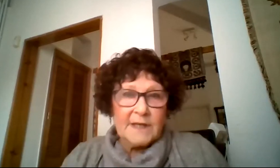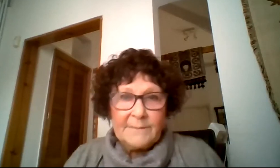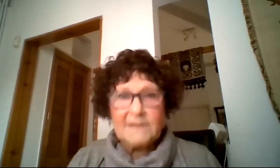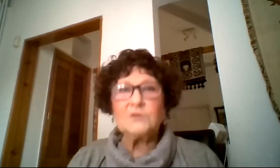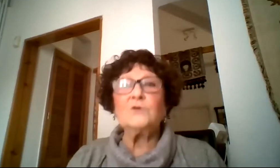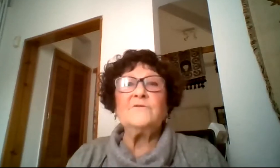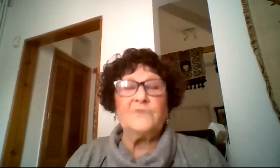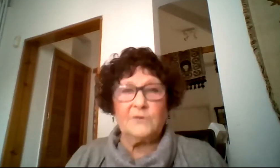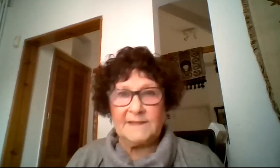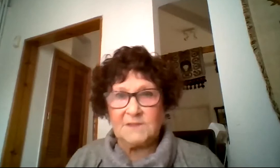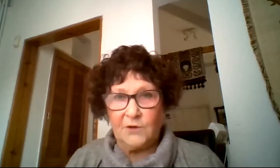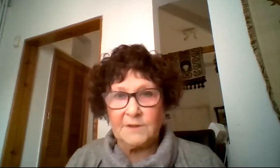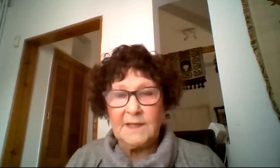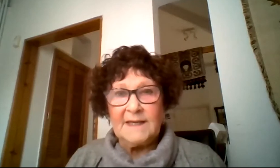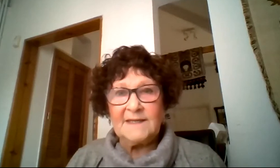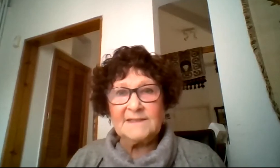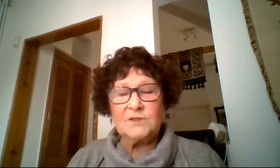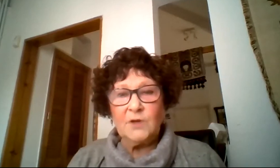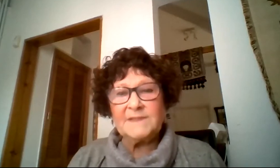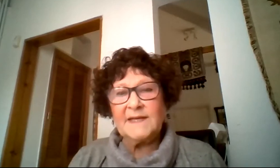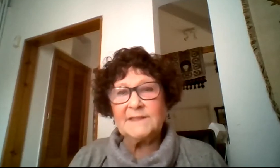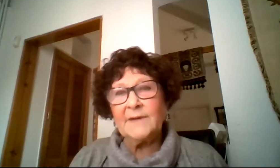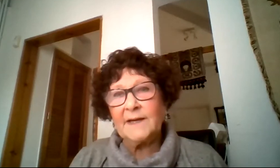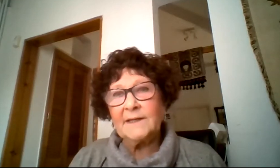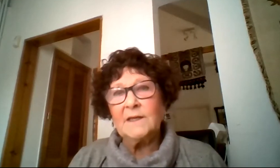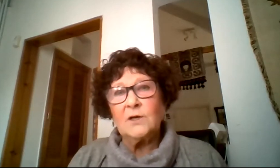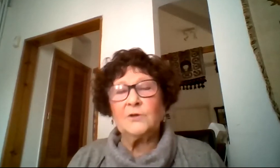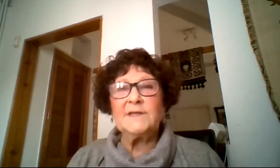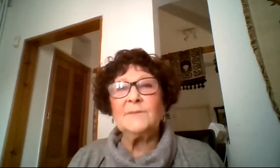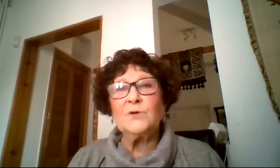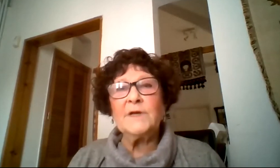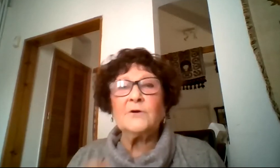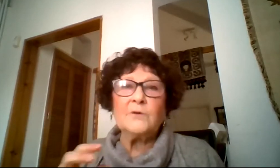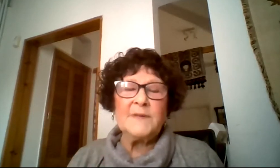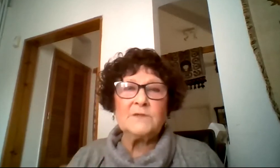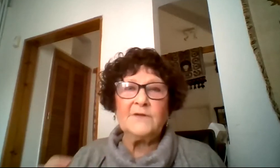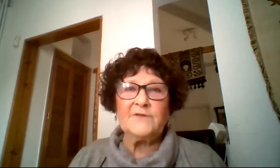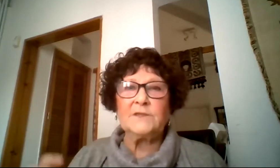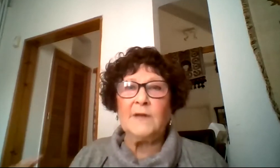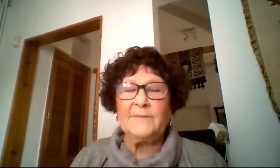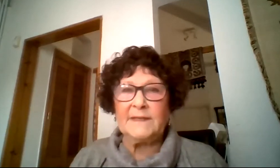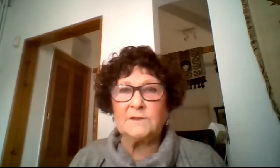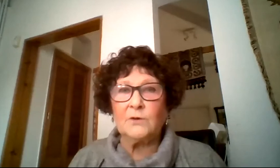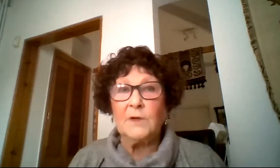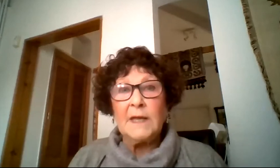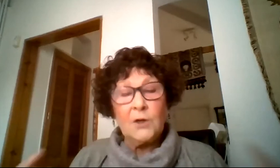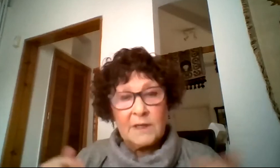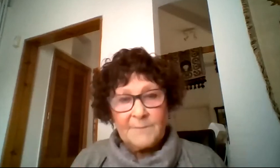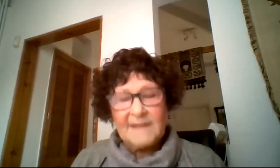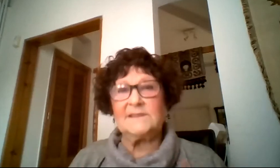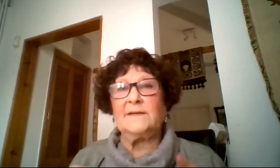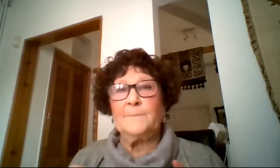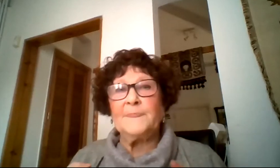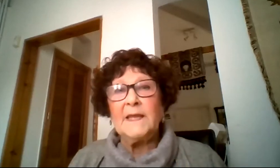otros elementos de información. Es decir, yo empecé a trabajar con este modelo rompiendo el efecto laberinto. Lo